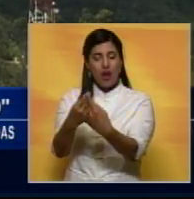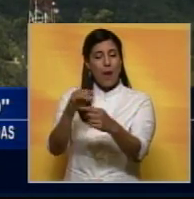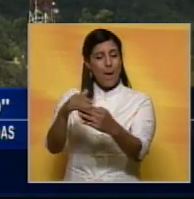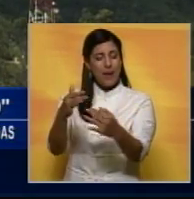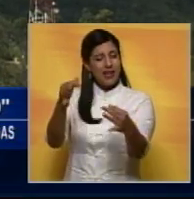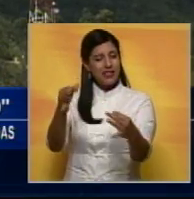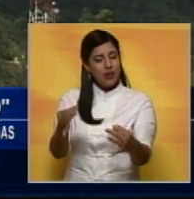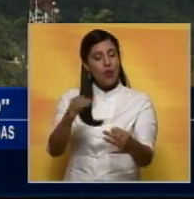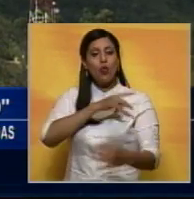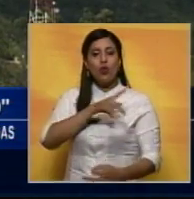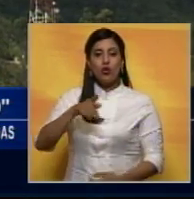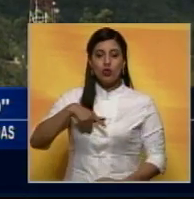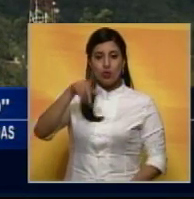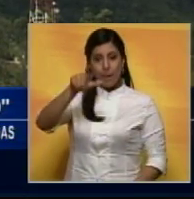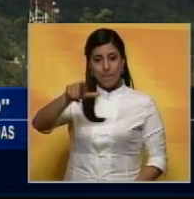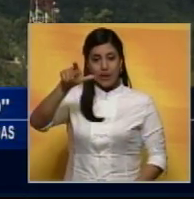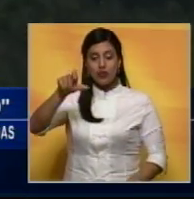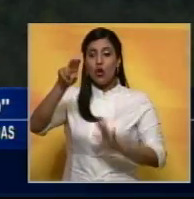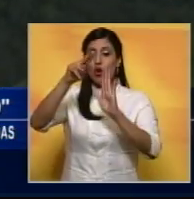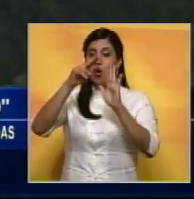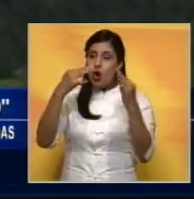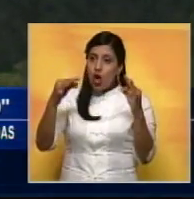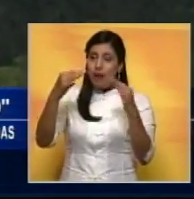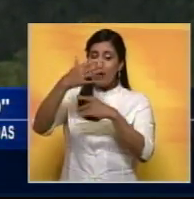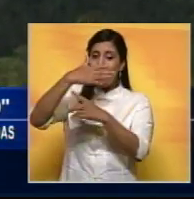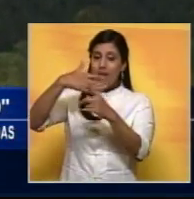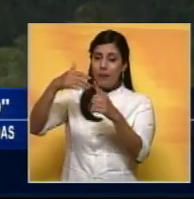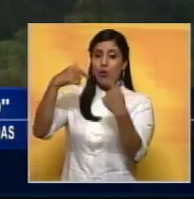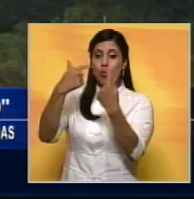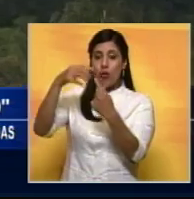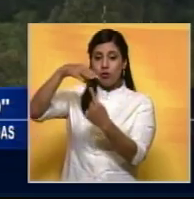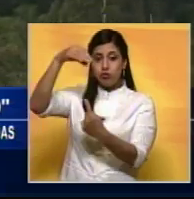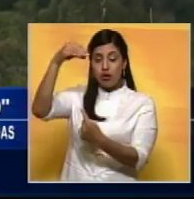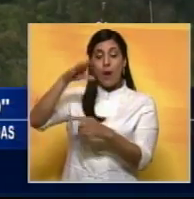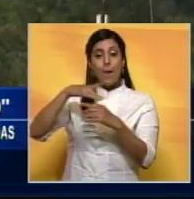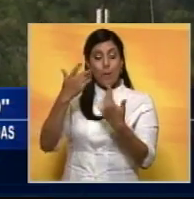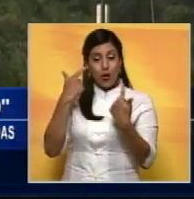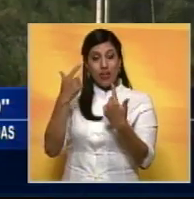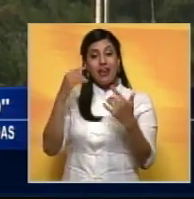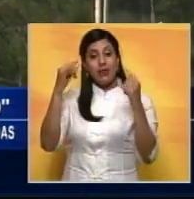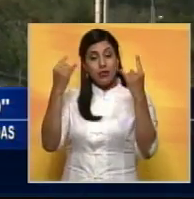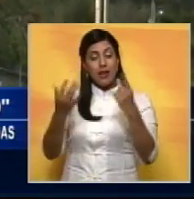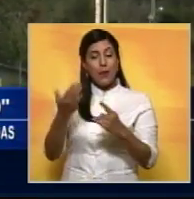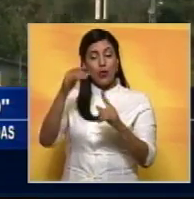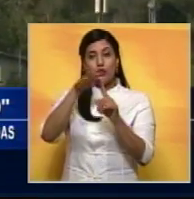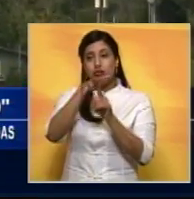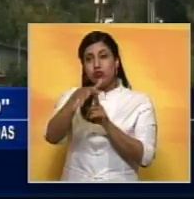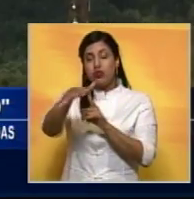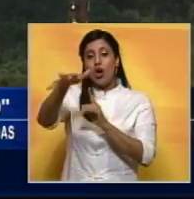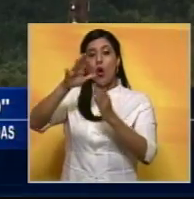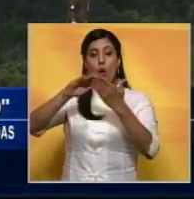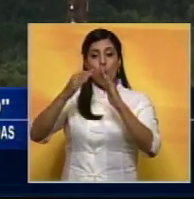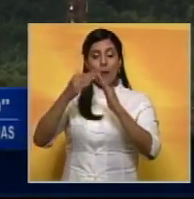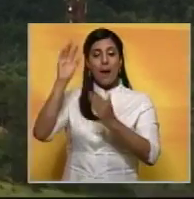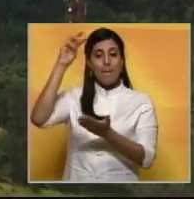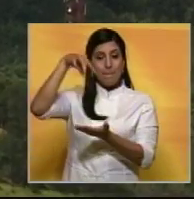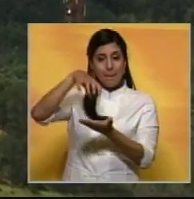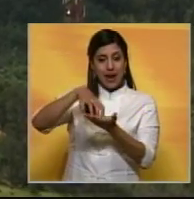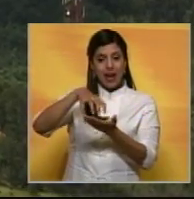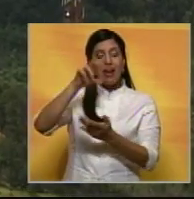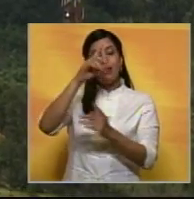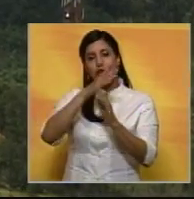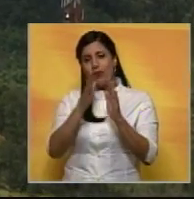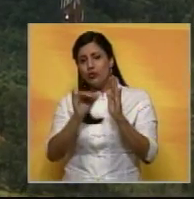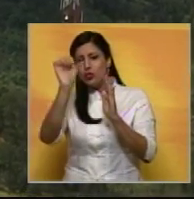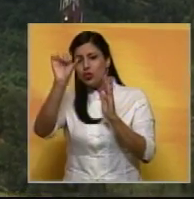fin de garantizar a nuestra audiencia la normalización de su recepción, ya que la estación El Picacho da señal a las comunidades de Maracay y